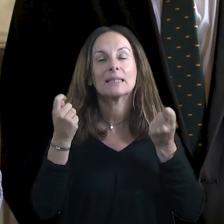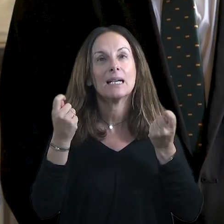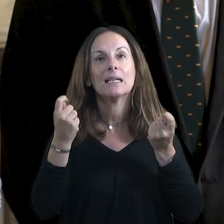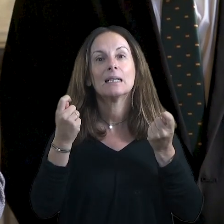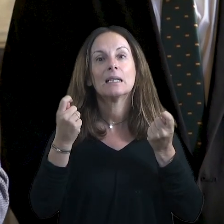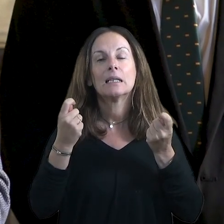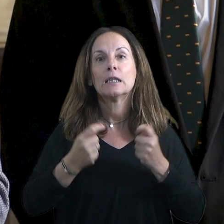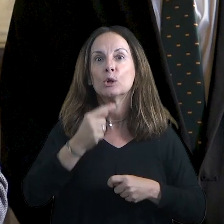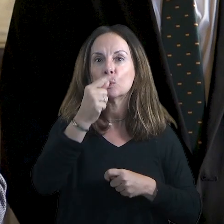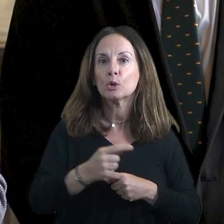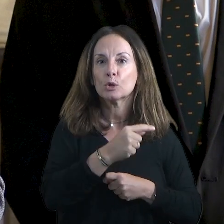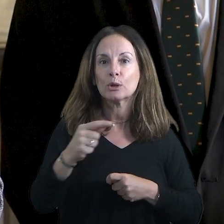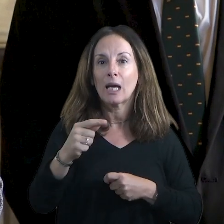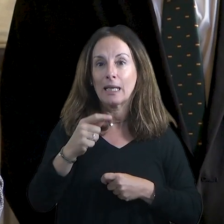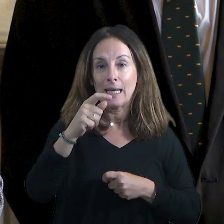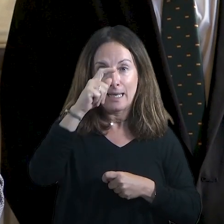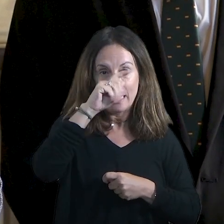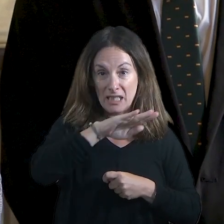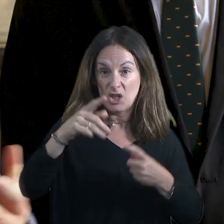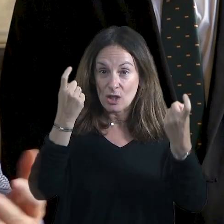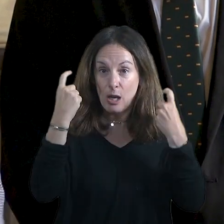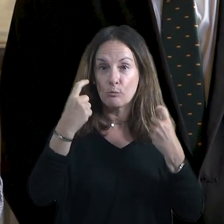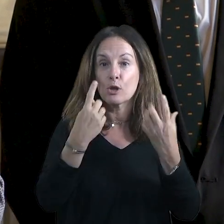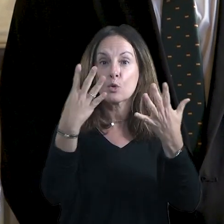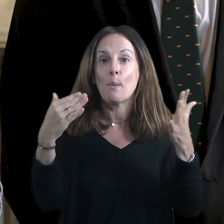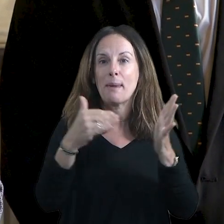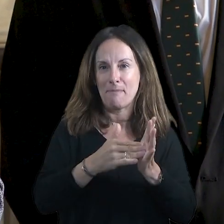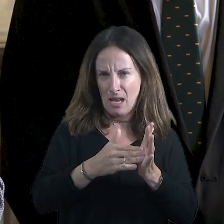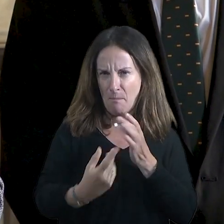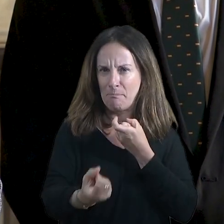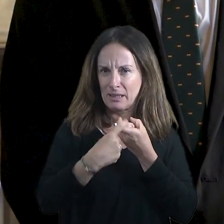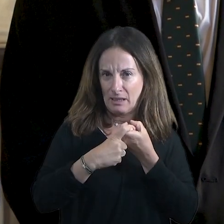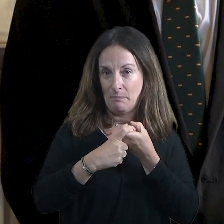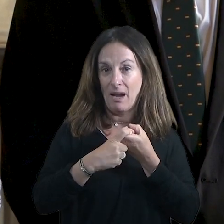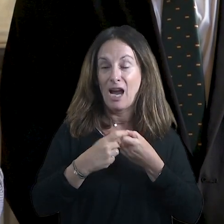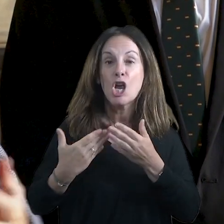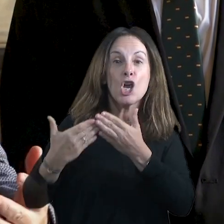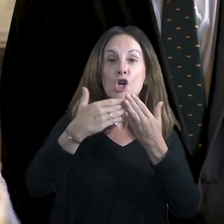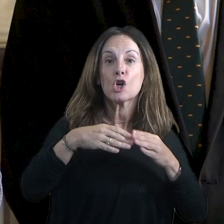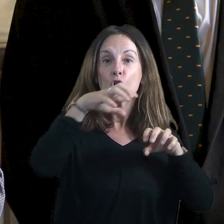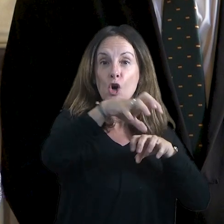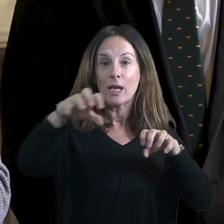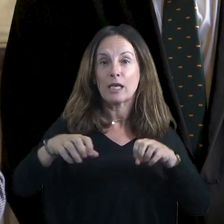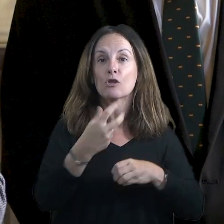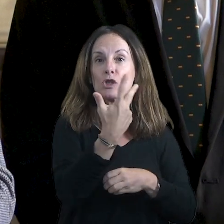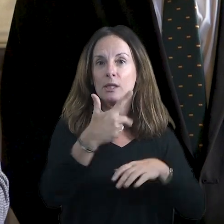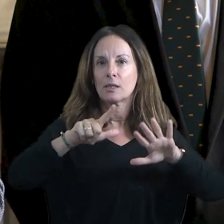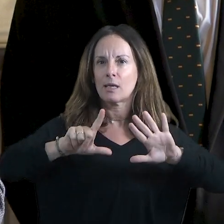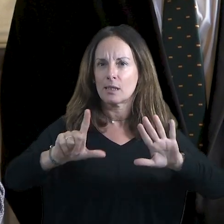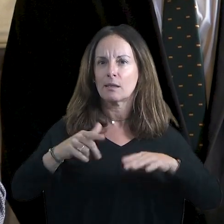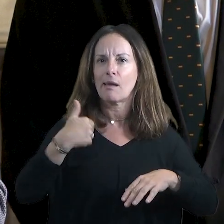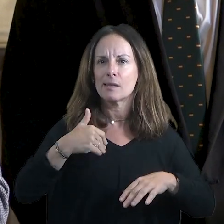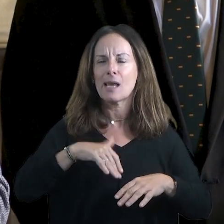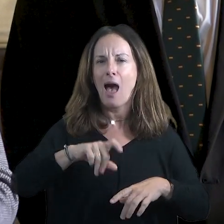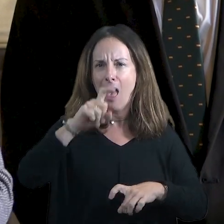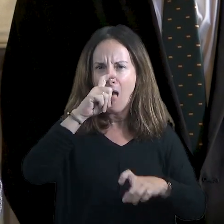llegado casi a 9.000 alumnos repartidos entre estos 37 colegios. No bajamos el ritmo, quinta edición, pero no bajamos